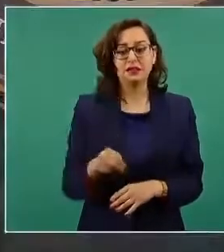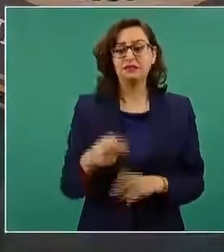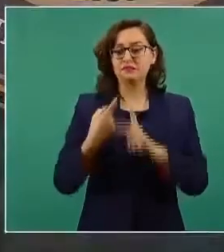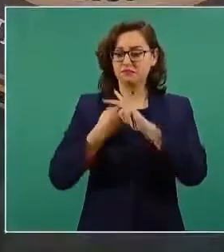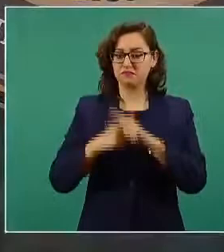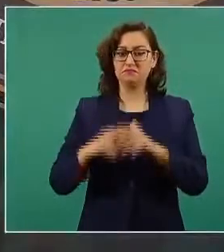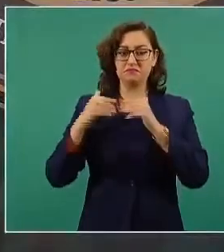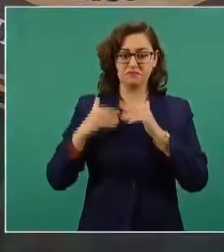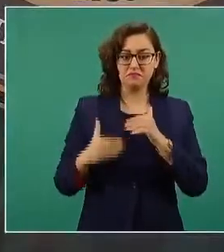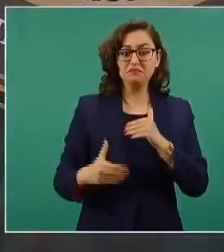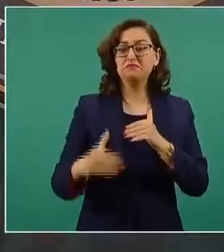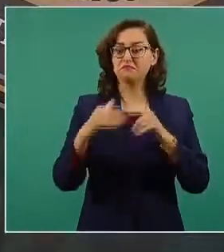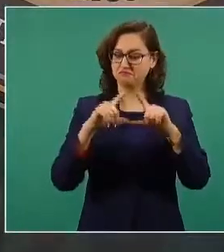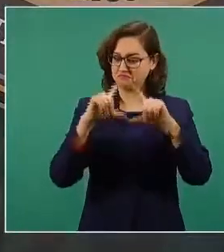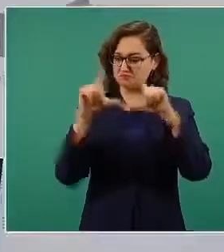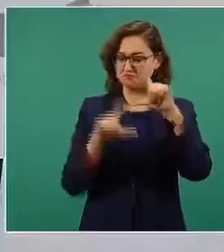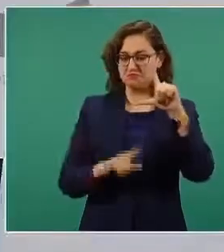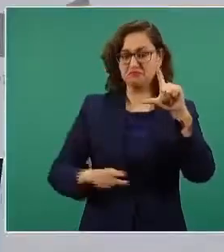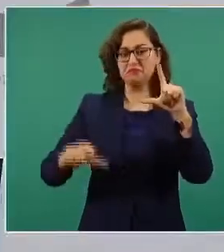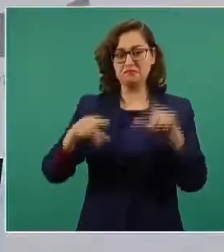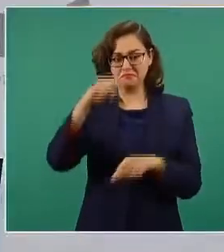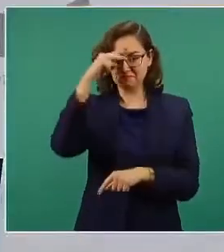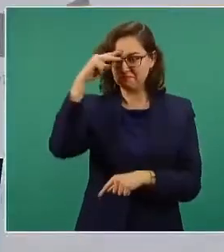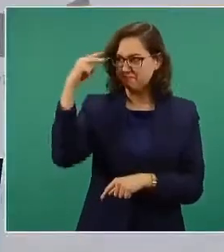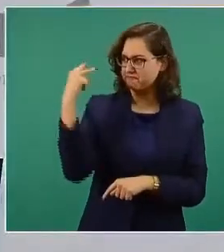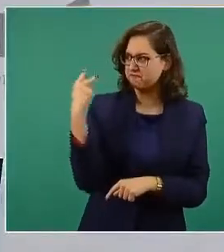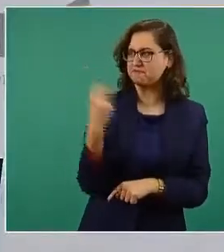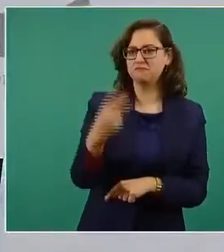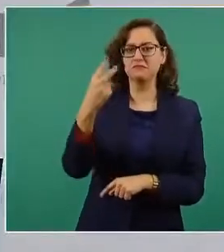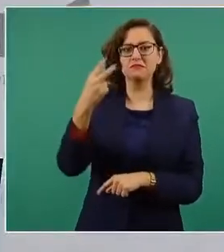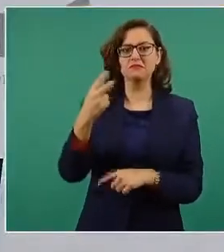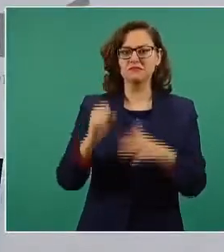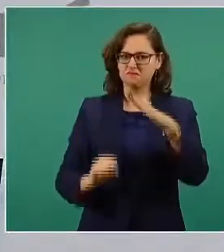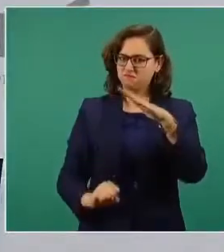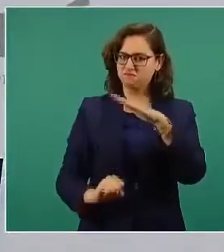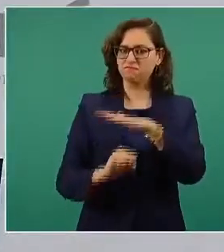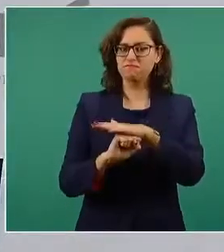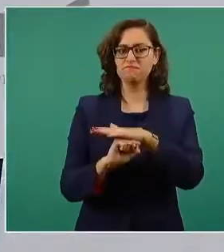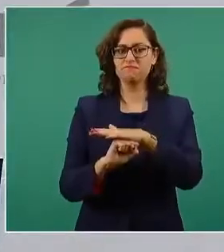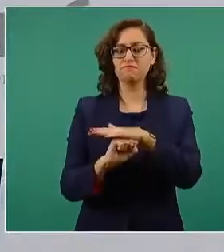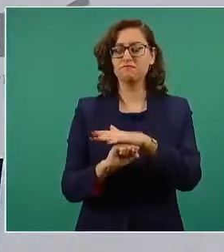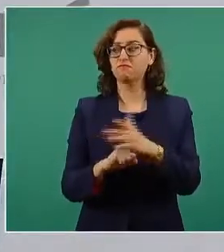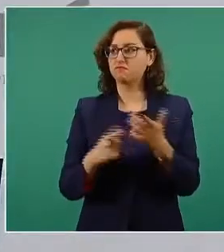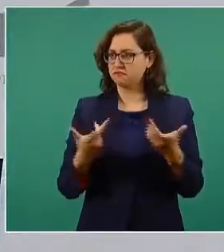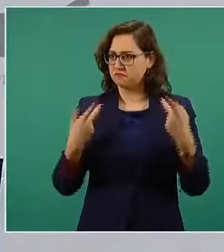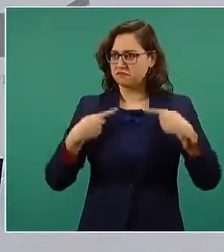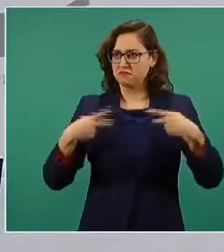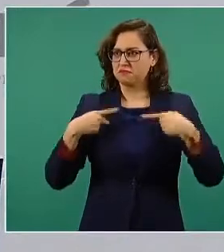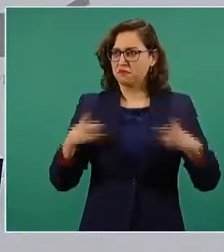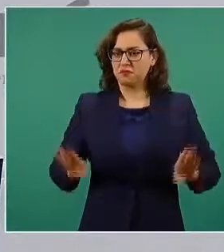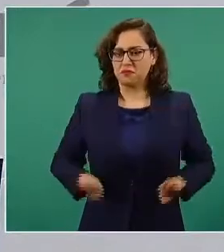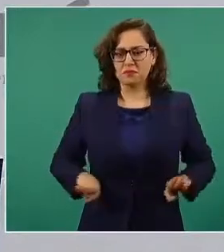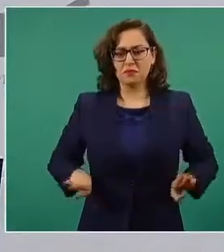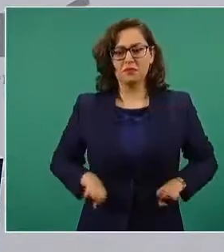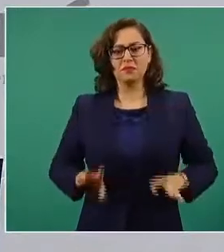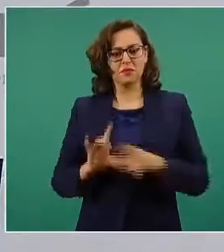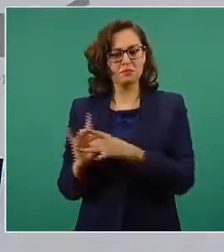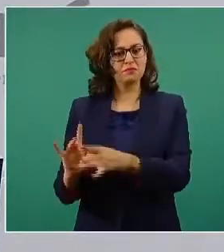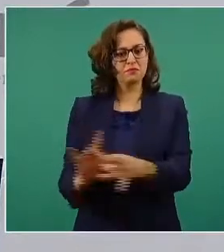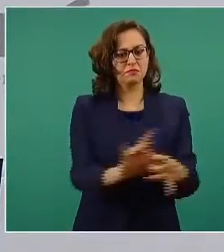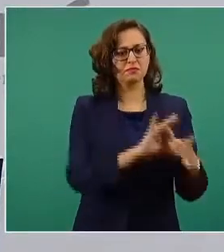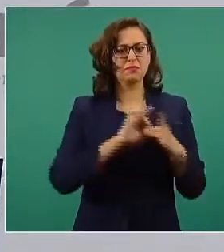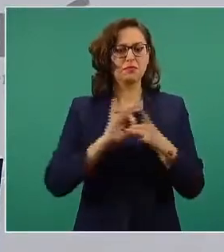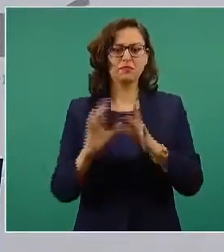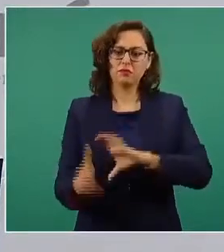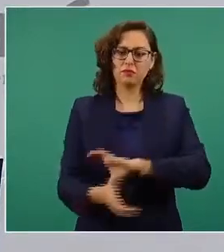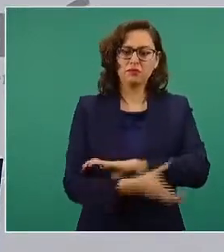llevamos el nombre de nuestro país, México. Ciudad con un pueblo solidario, participativo, que muestra